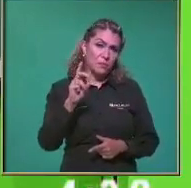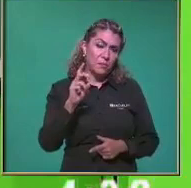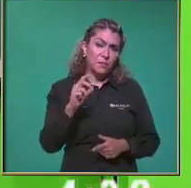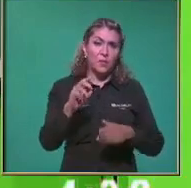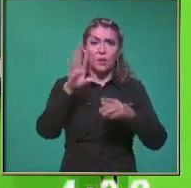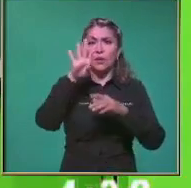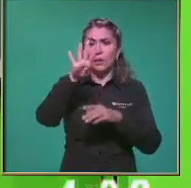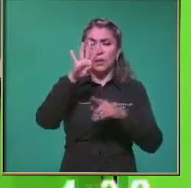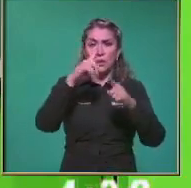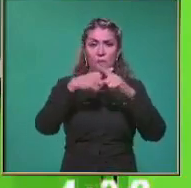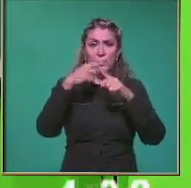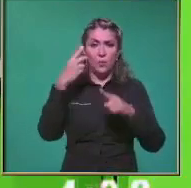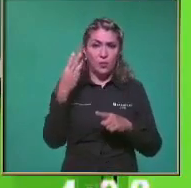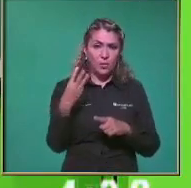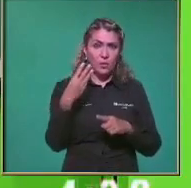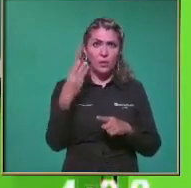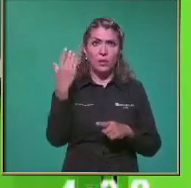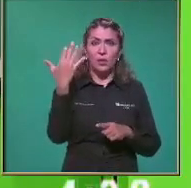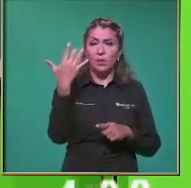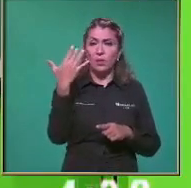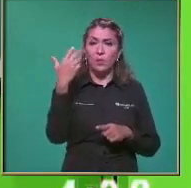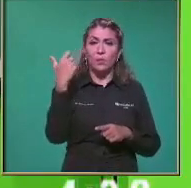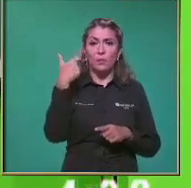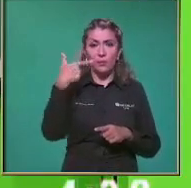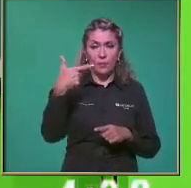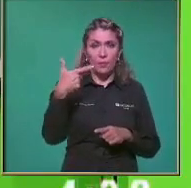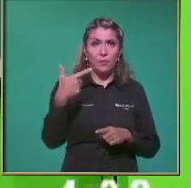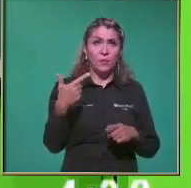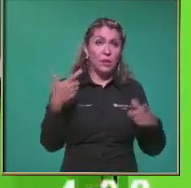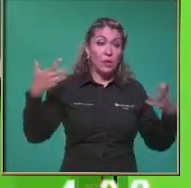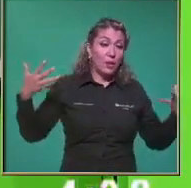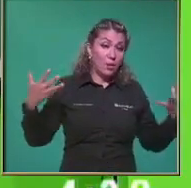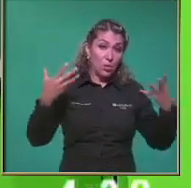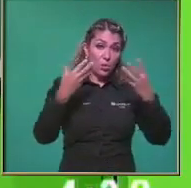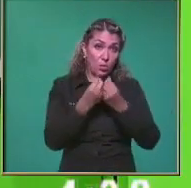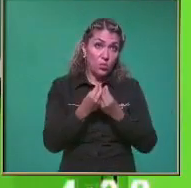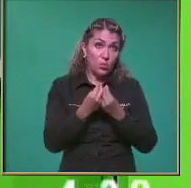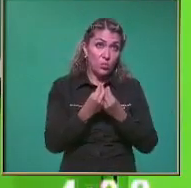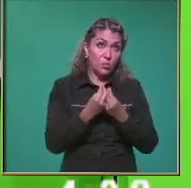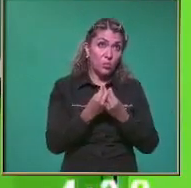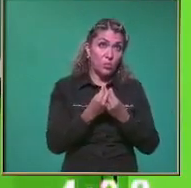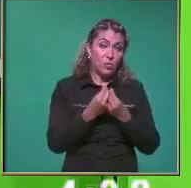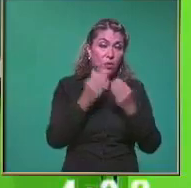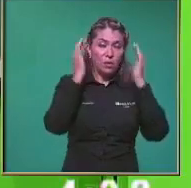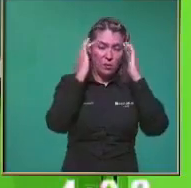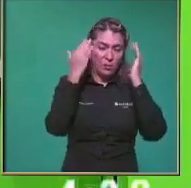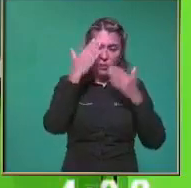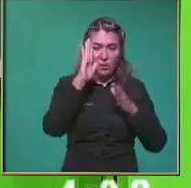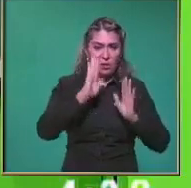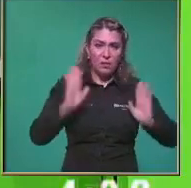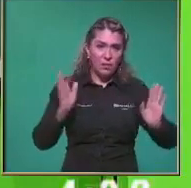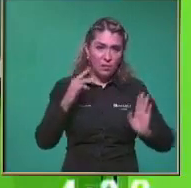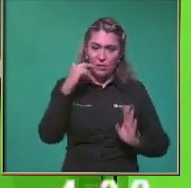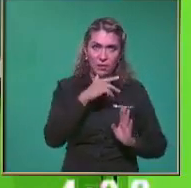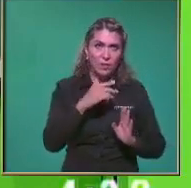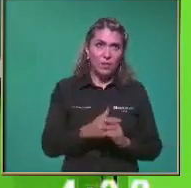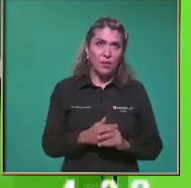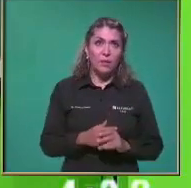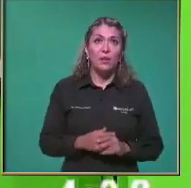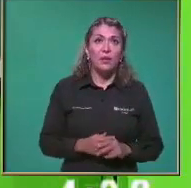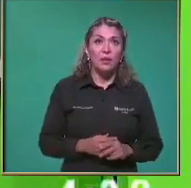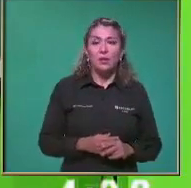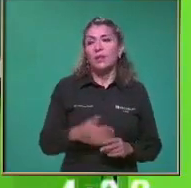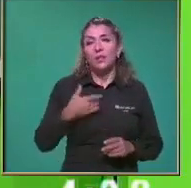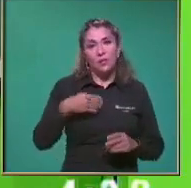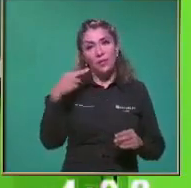por 3 y son 57. ¿Sí? Esto es cálculo rápido. Pues, yo ya me lo sé de memoria porque traigo por los tiempos, pues,